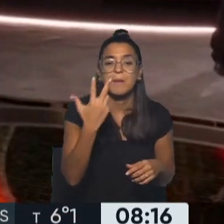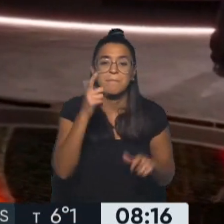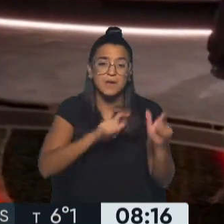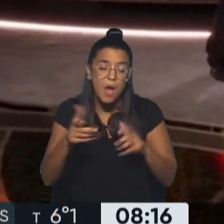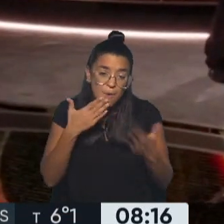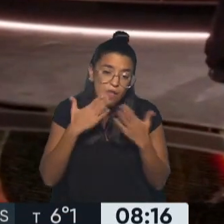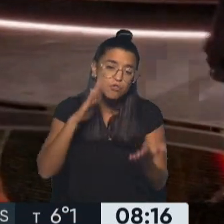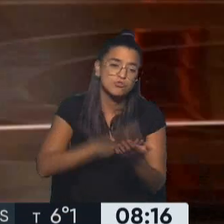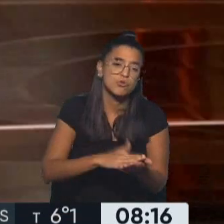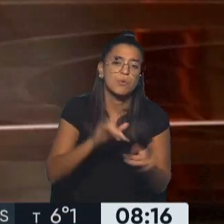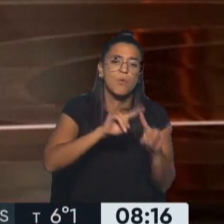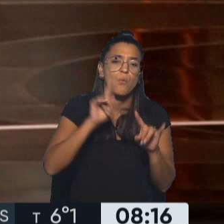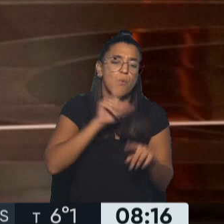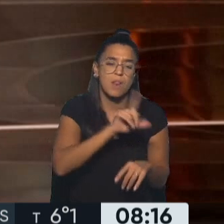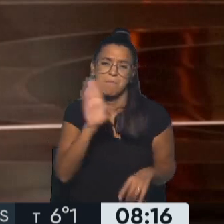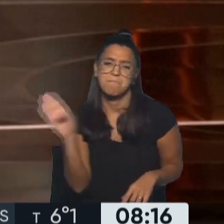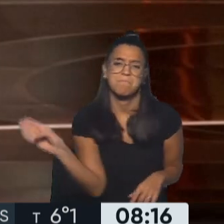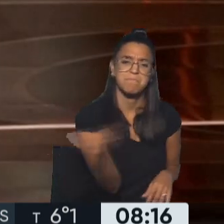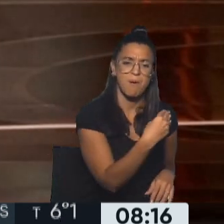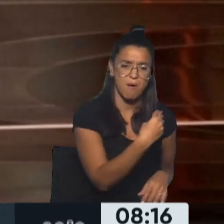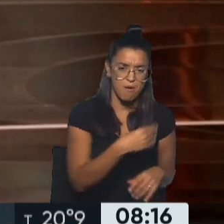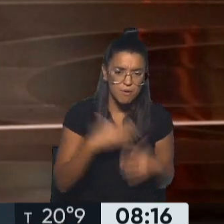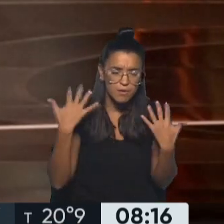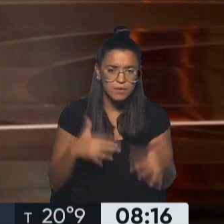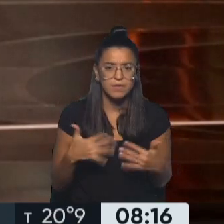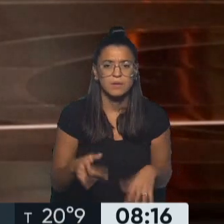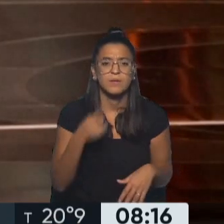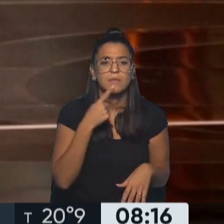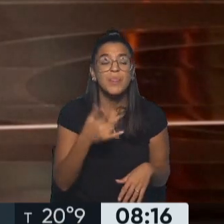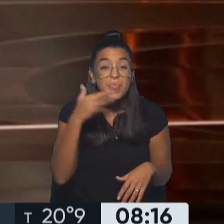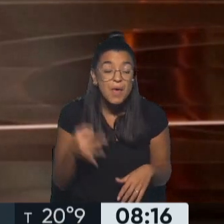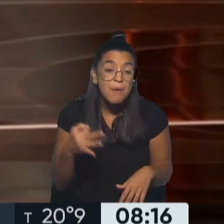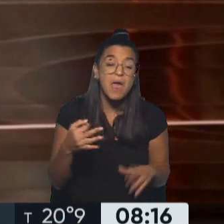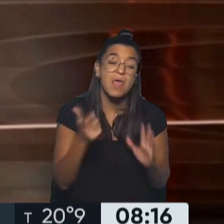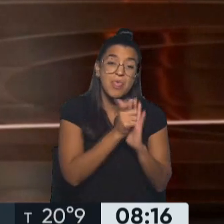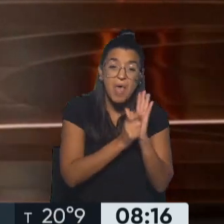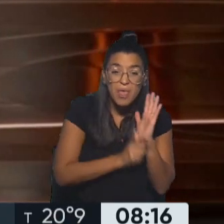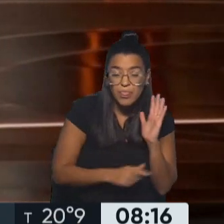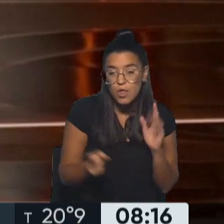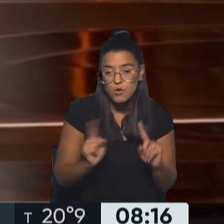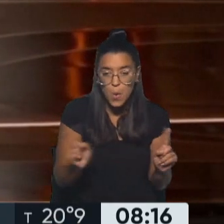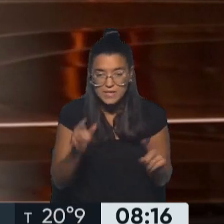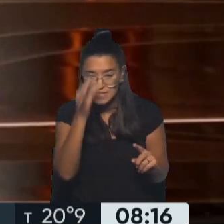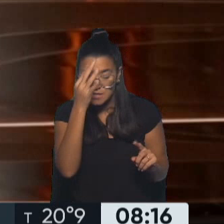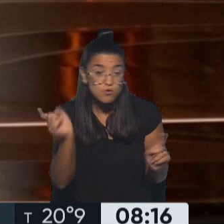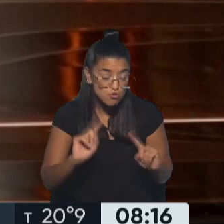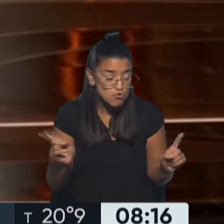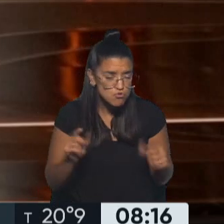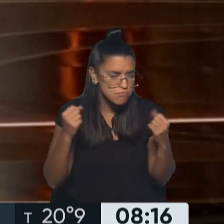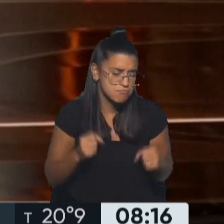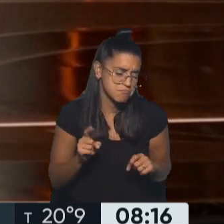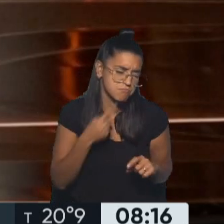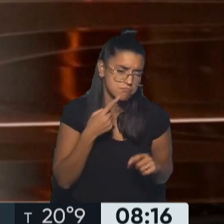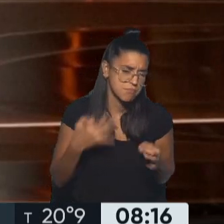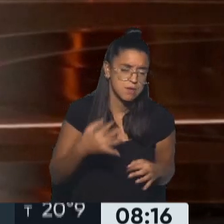estaban hablando del cachetazo de Will Smith a Chris Rock. Che, ¿de verdad no es guionado esto? No, para mí no, cero guionado. Apostaría lo que tengo que no es